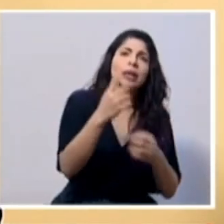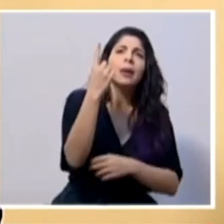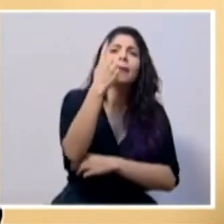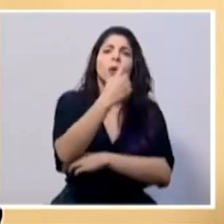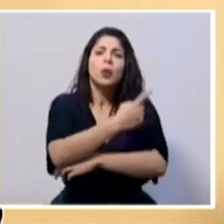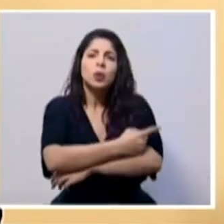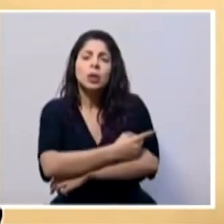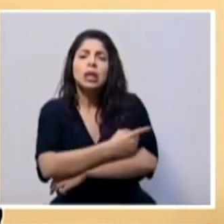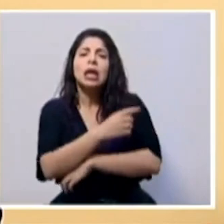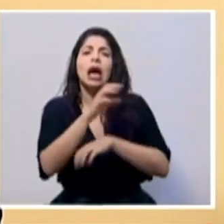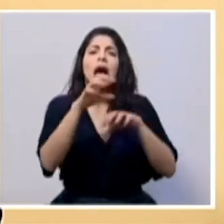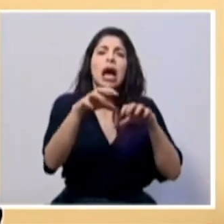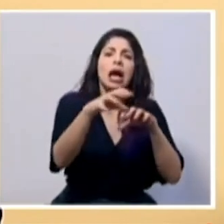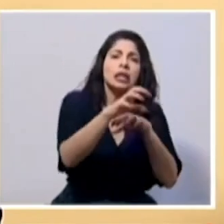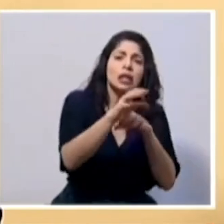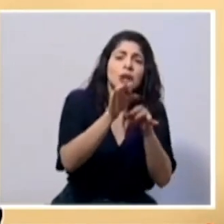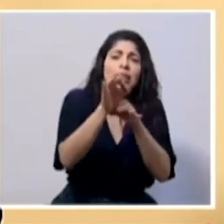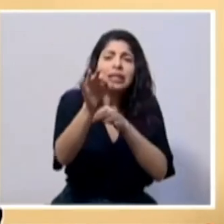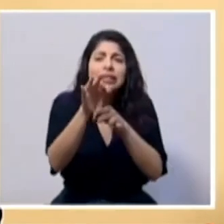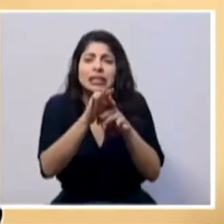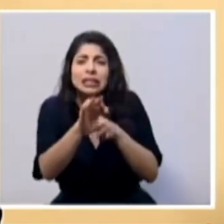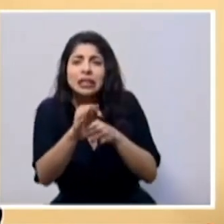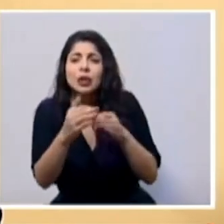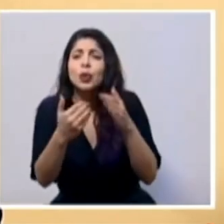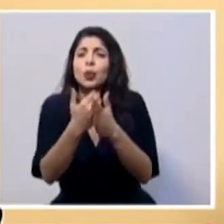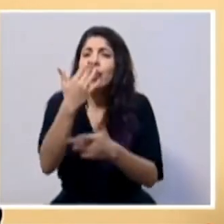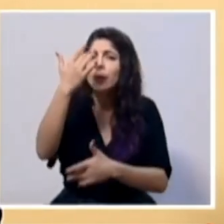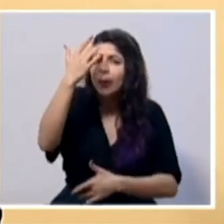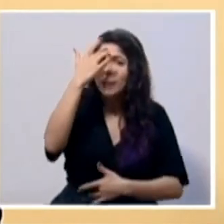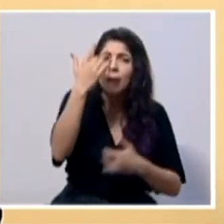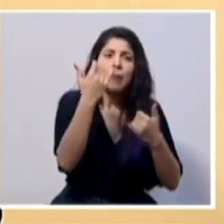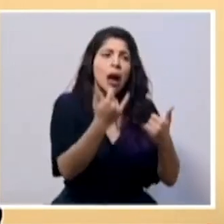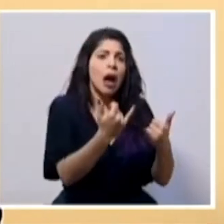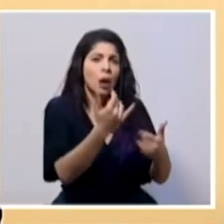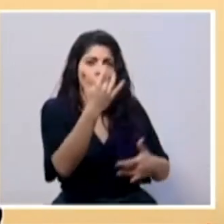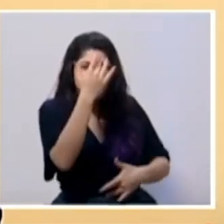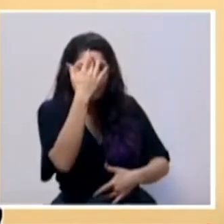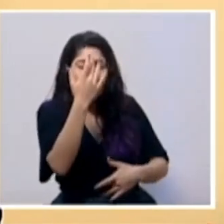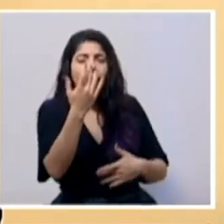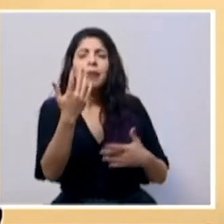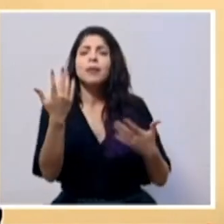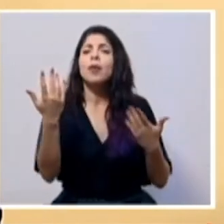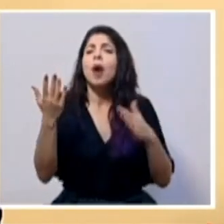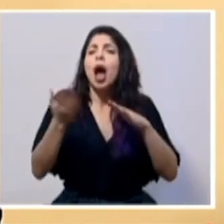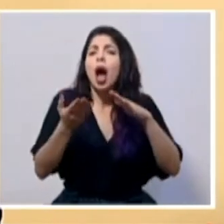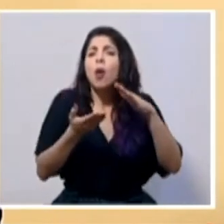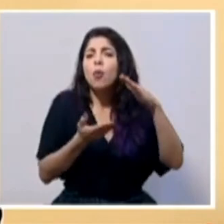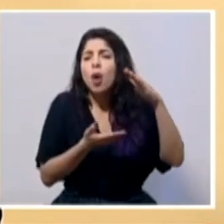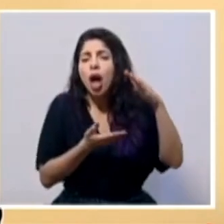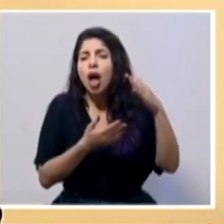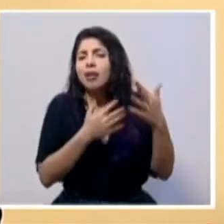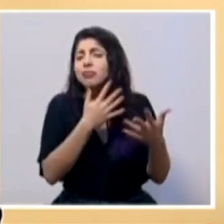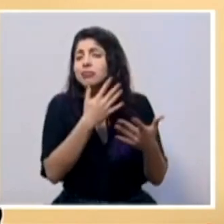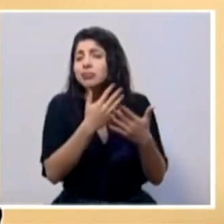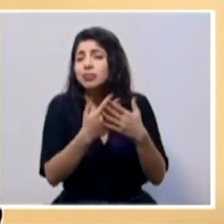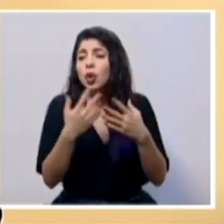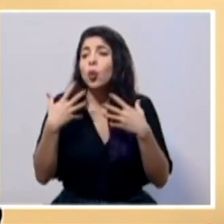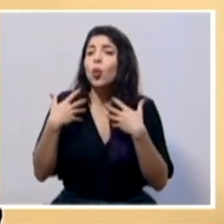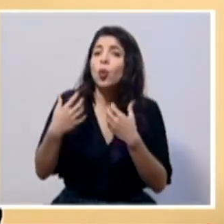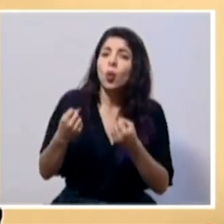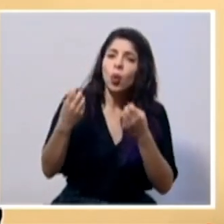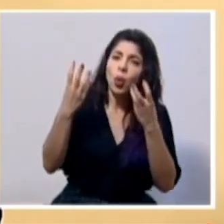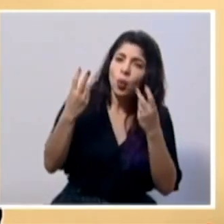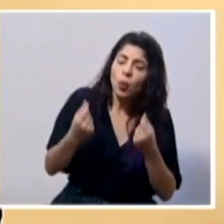día, en cantones, en distritos, de casos nuevos, de casos activos, de acumulado, de todo lo que es